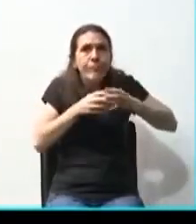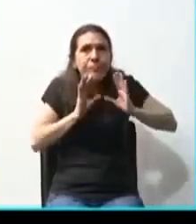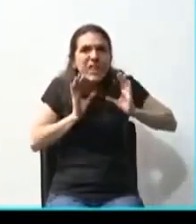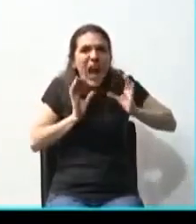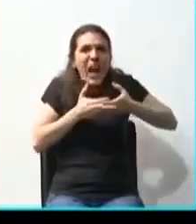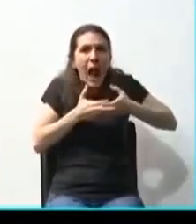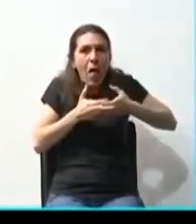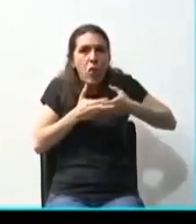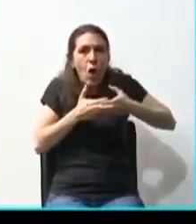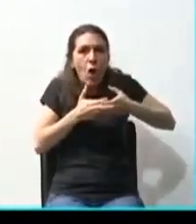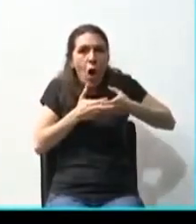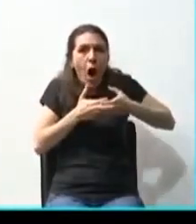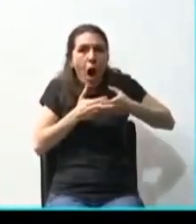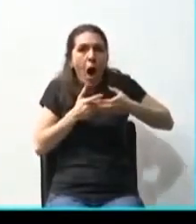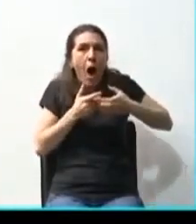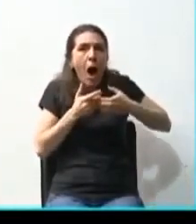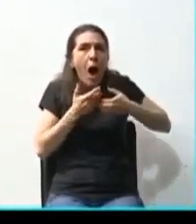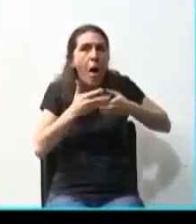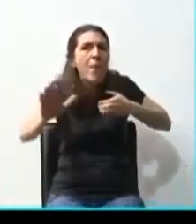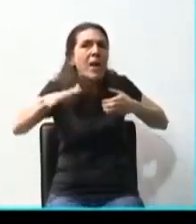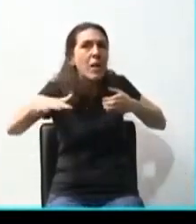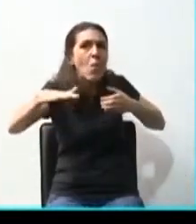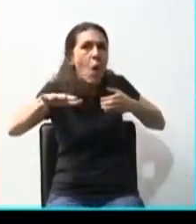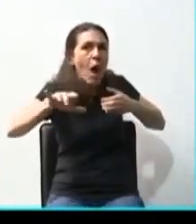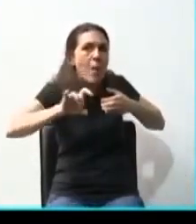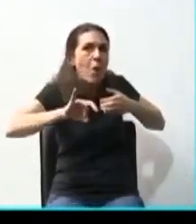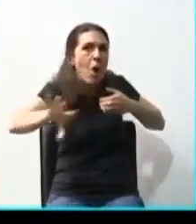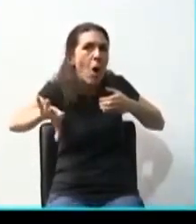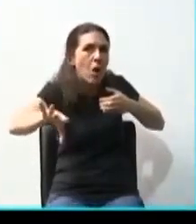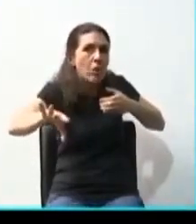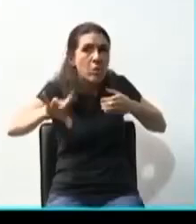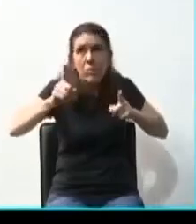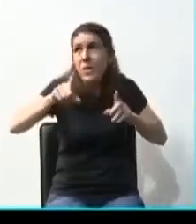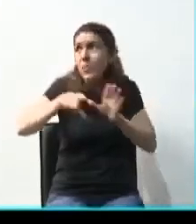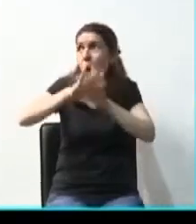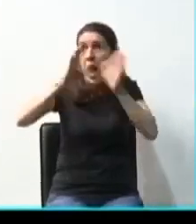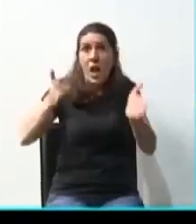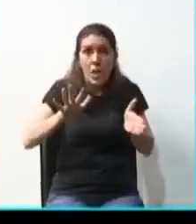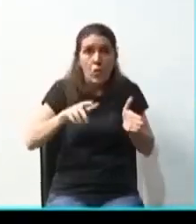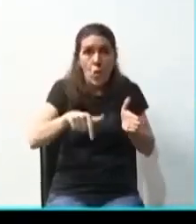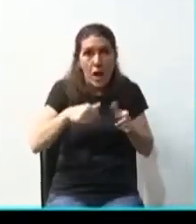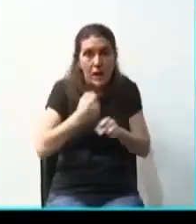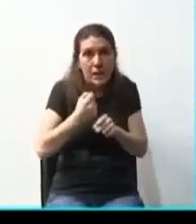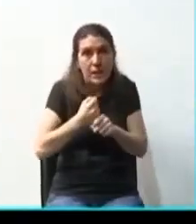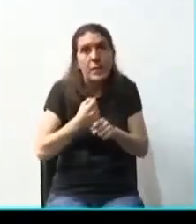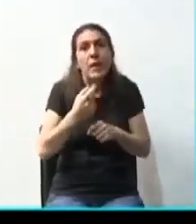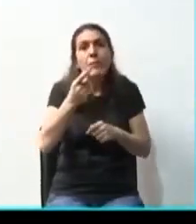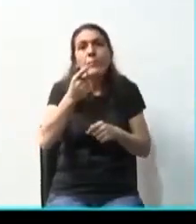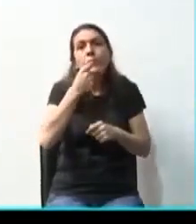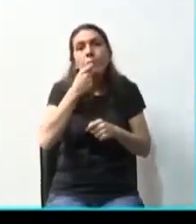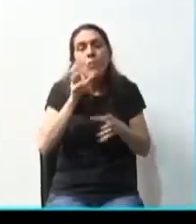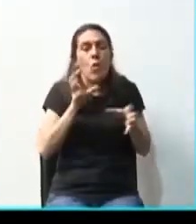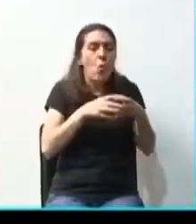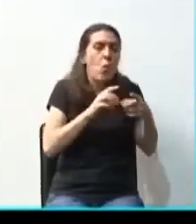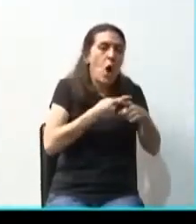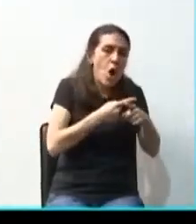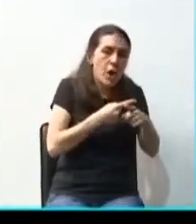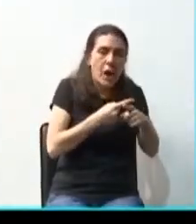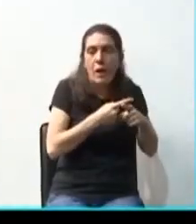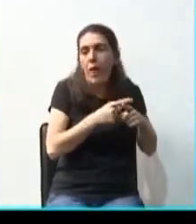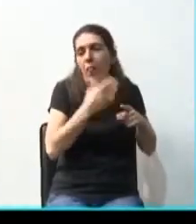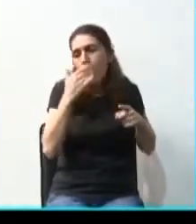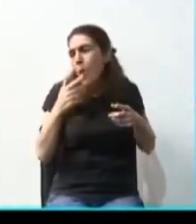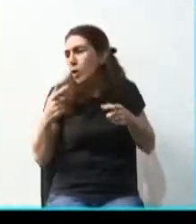de espaldas al pueblo, pactos políticos que hacen esta legislatura, que un día es con un bloque, otro día es con otro